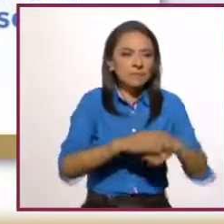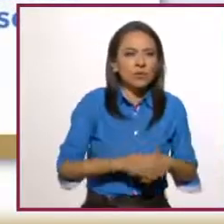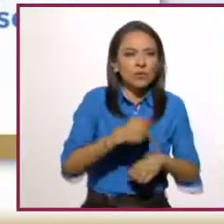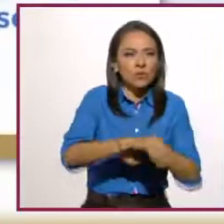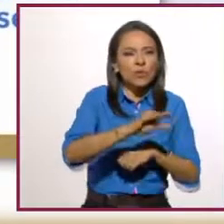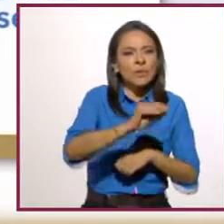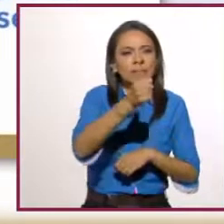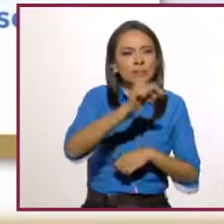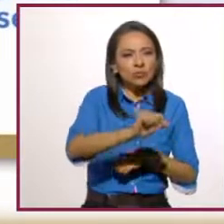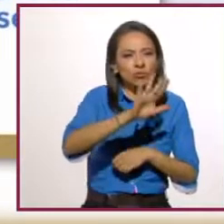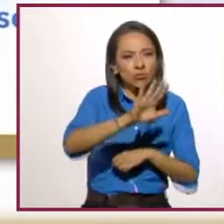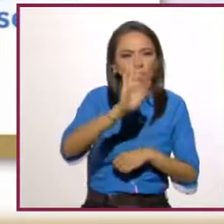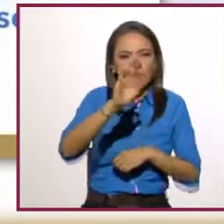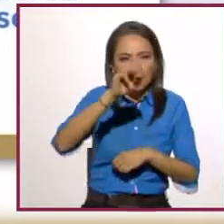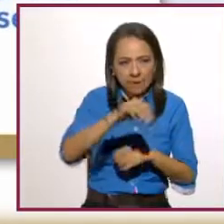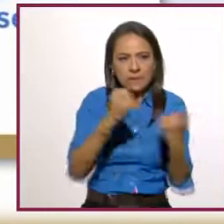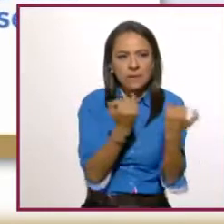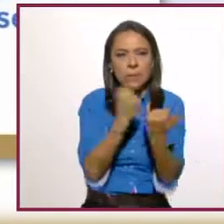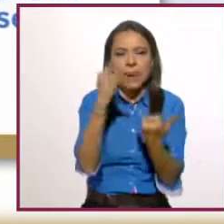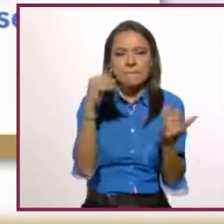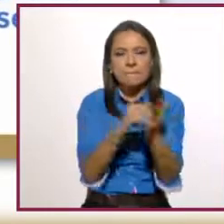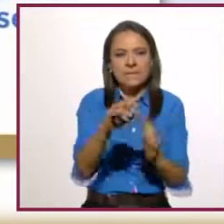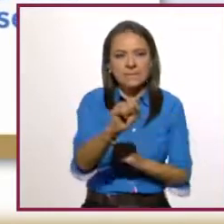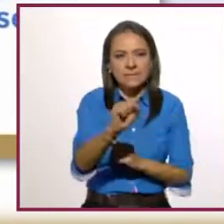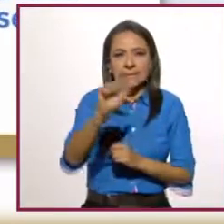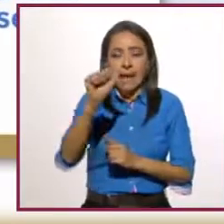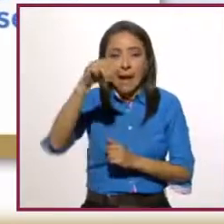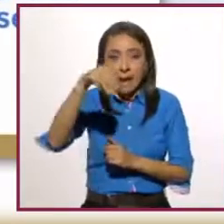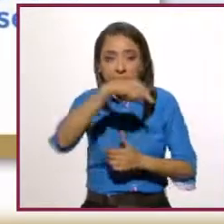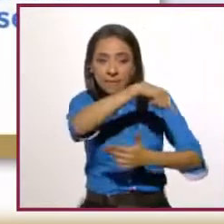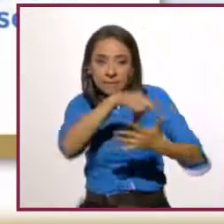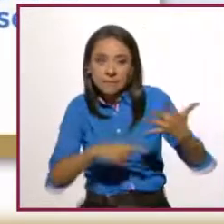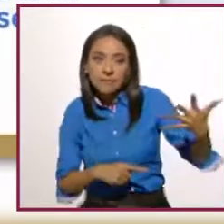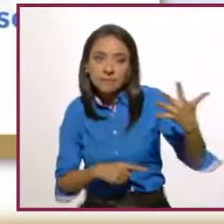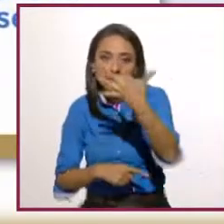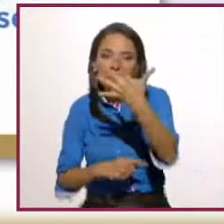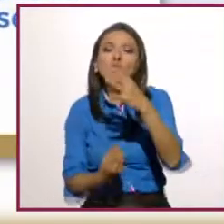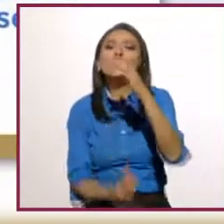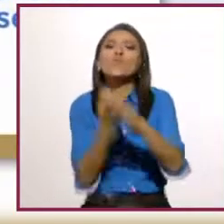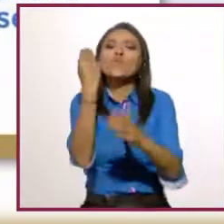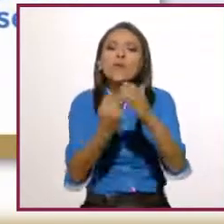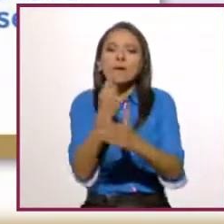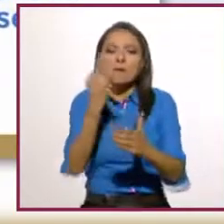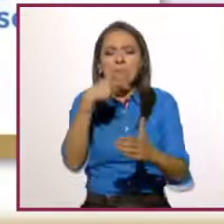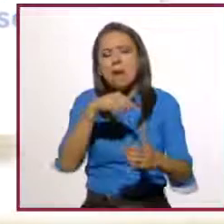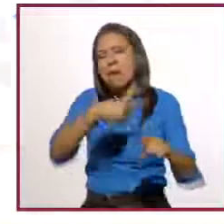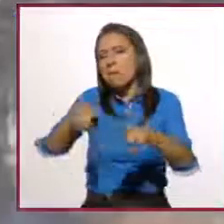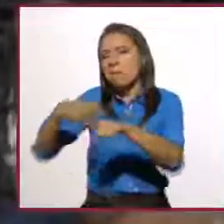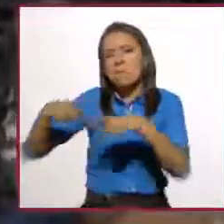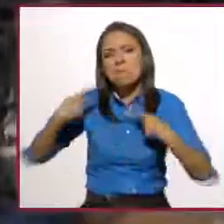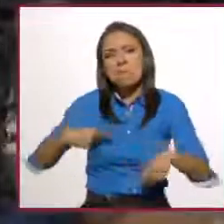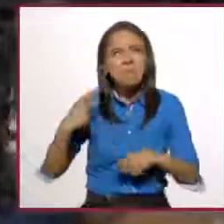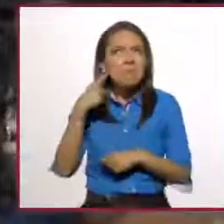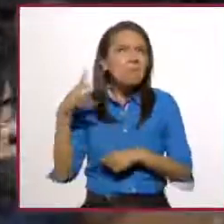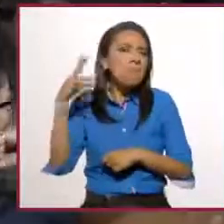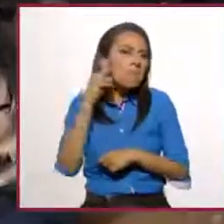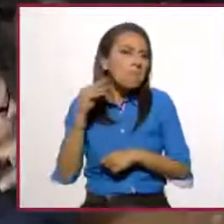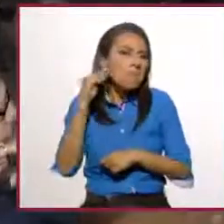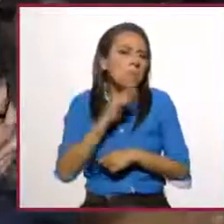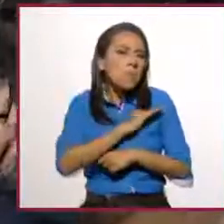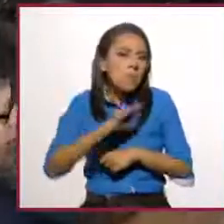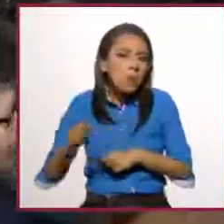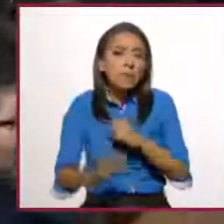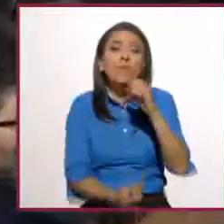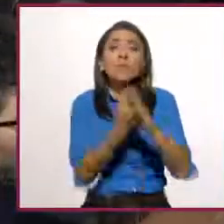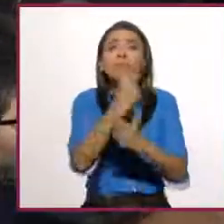FM y 1060 de AM tiene 5 nuevas ofertas de contenidos dirigidos a diversos públicos. Estos nuevos programas se